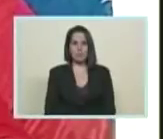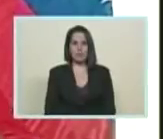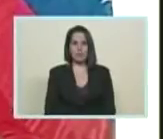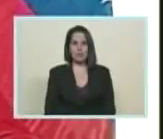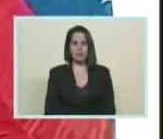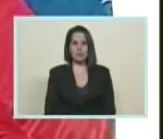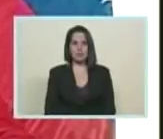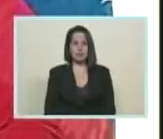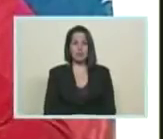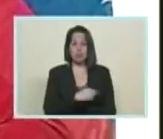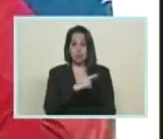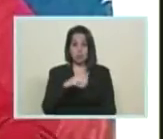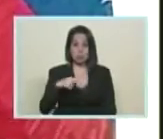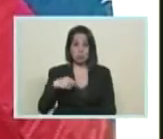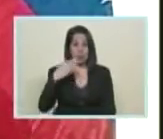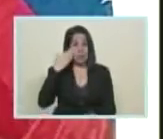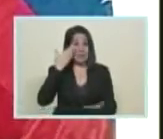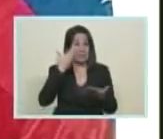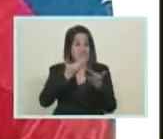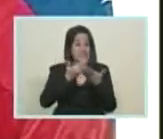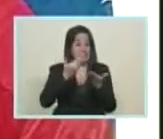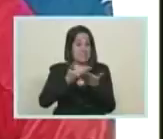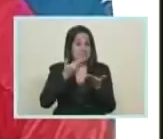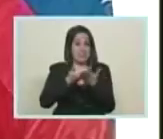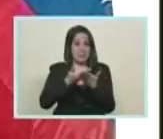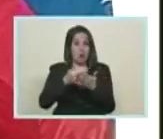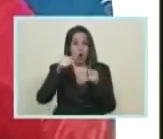hemos sido testigos y hoy tenemos la certeza